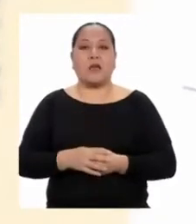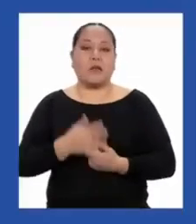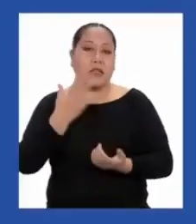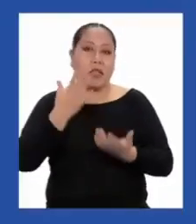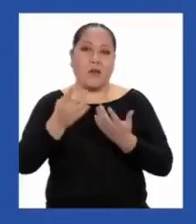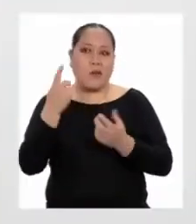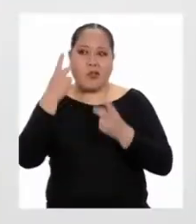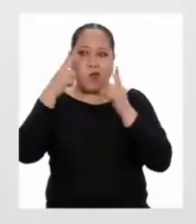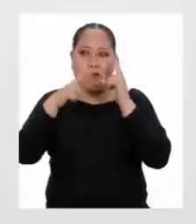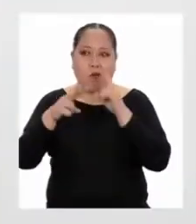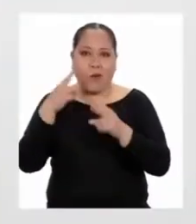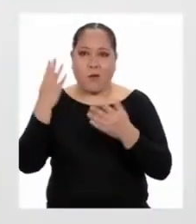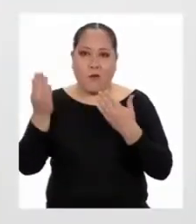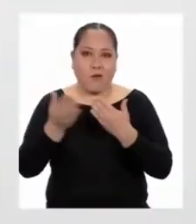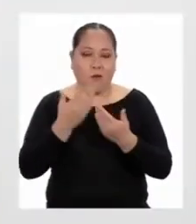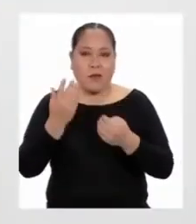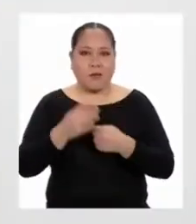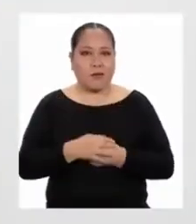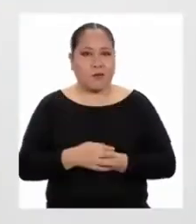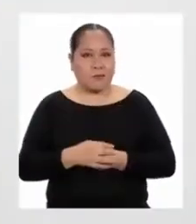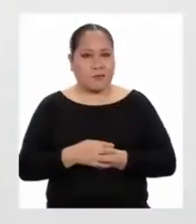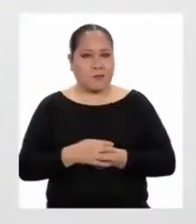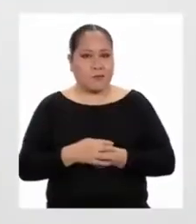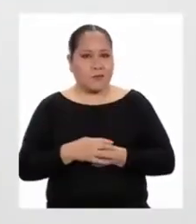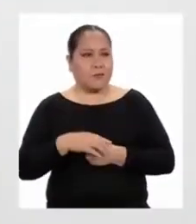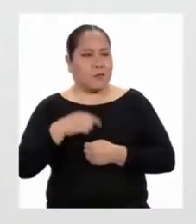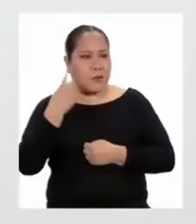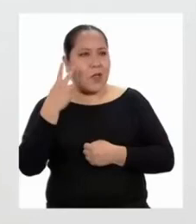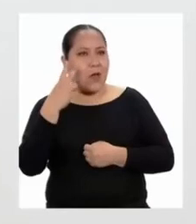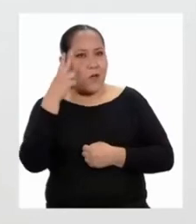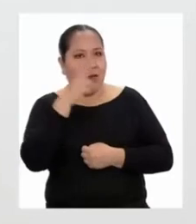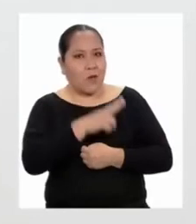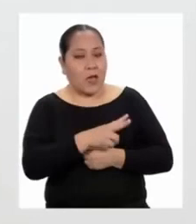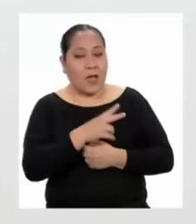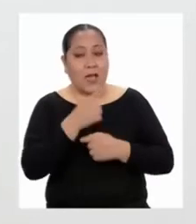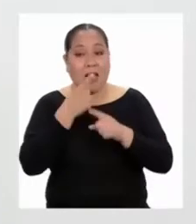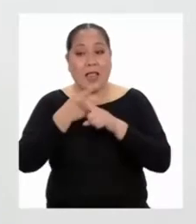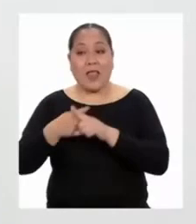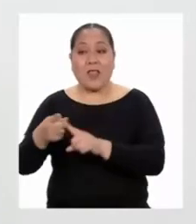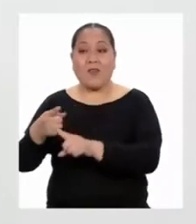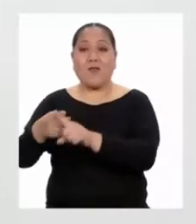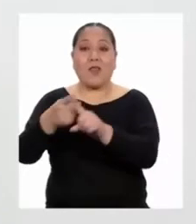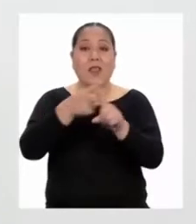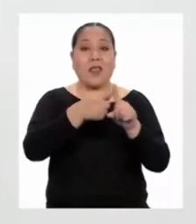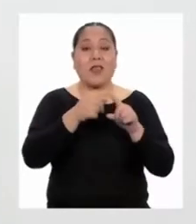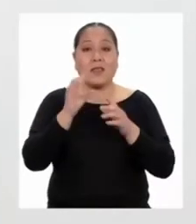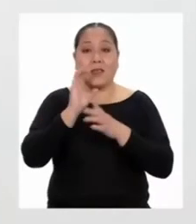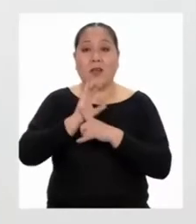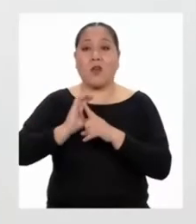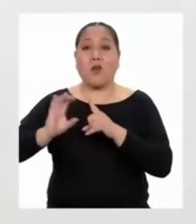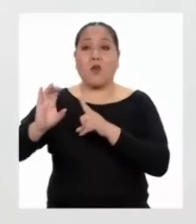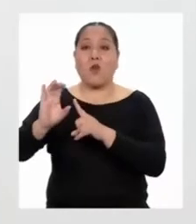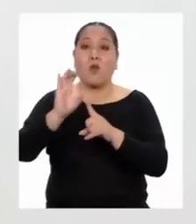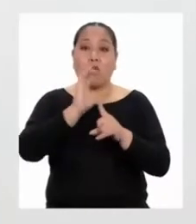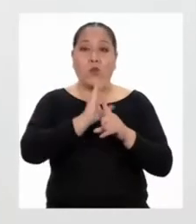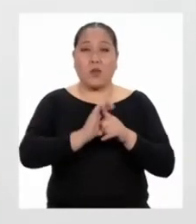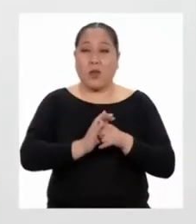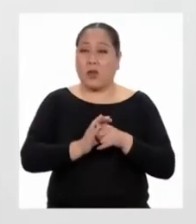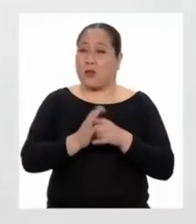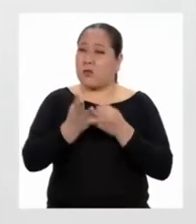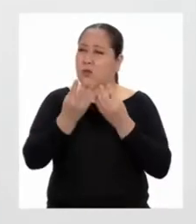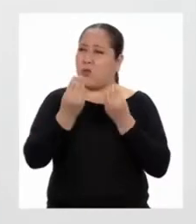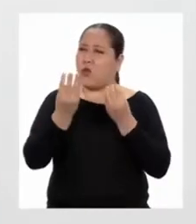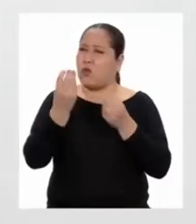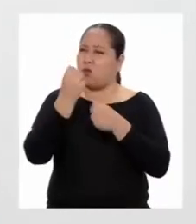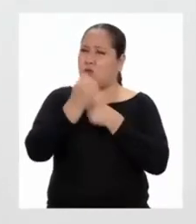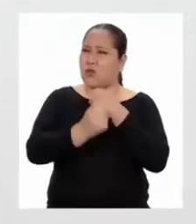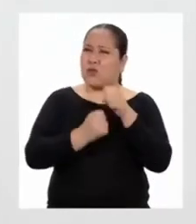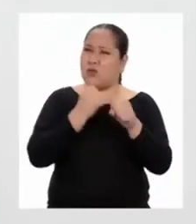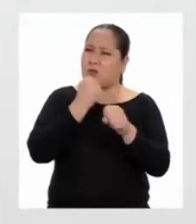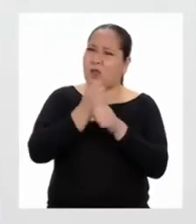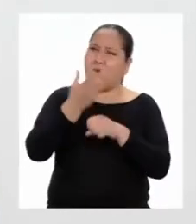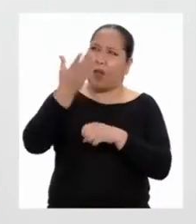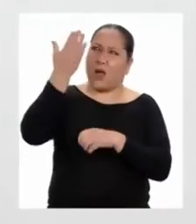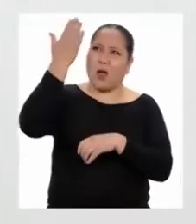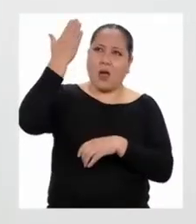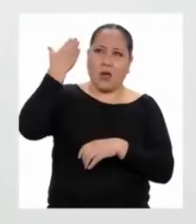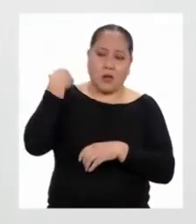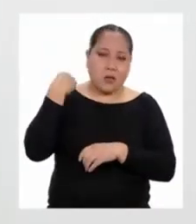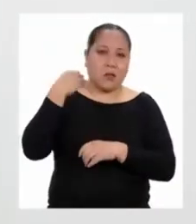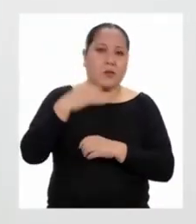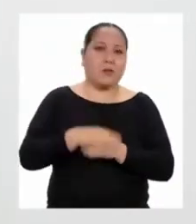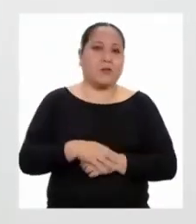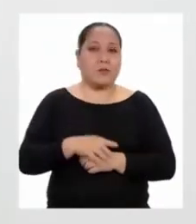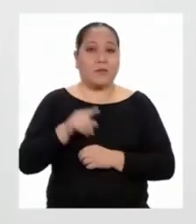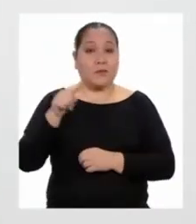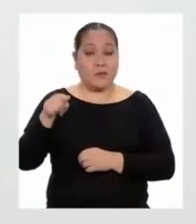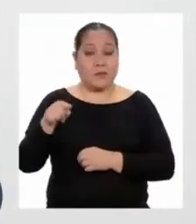vista. Se podrán dar cuenta de que la diversidad cultural data de hace muchísimos años. De acuerdo